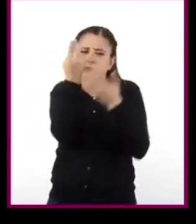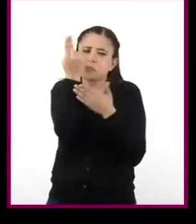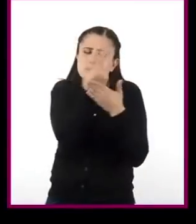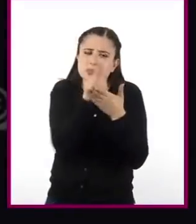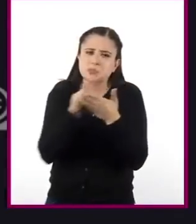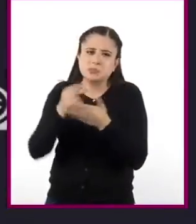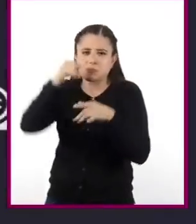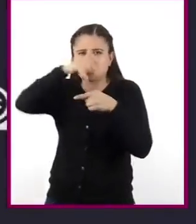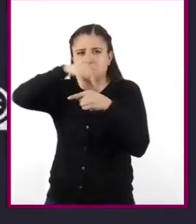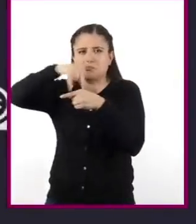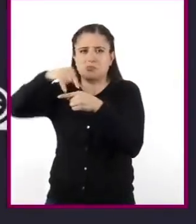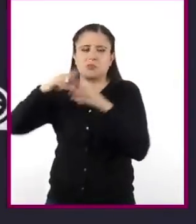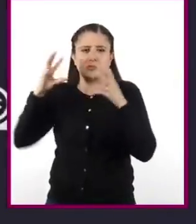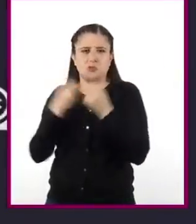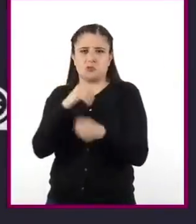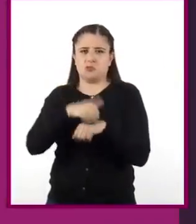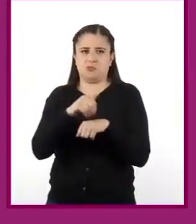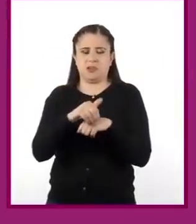observemos.